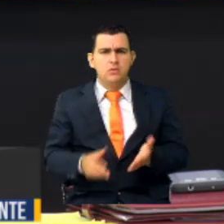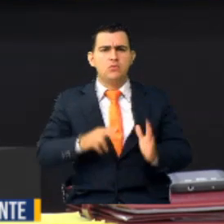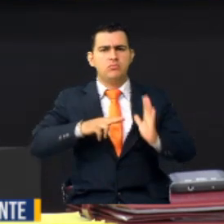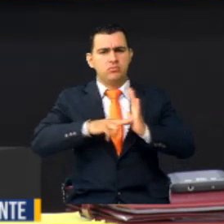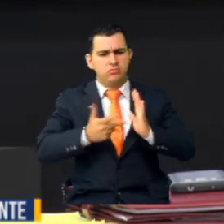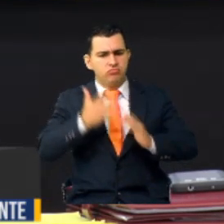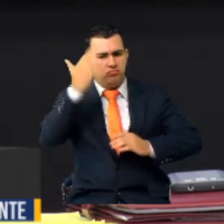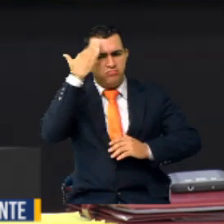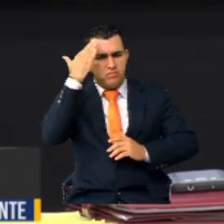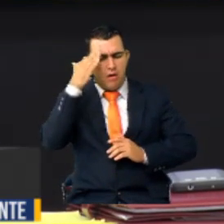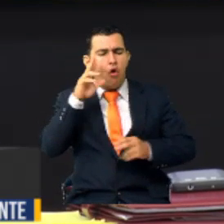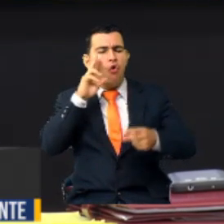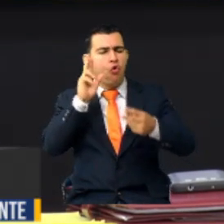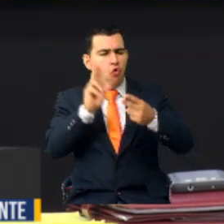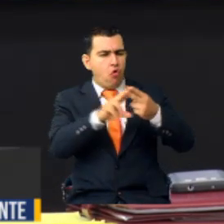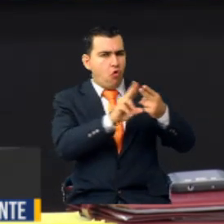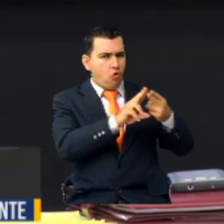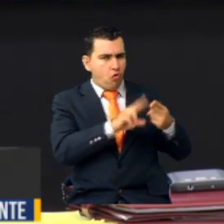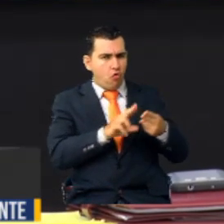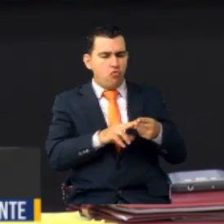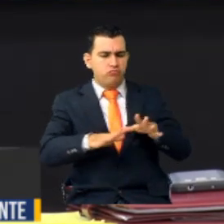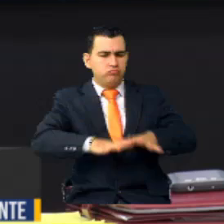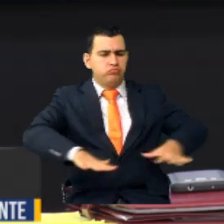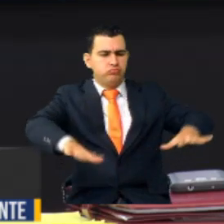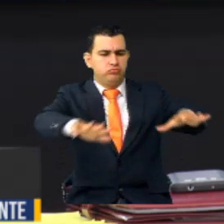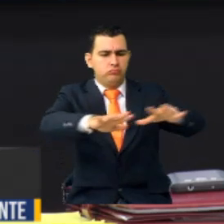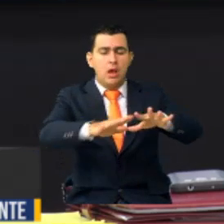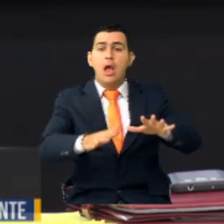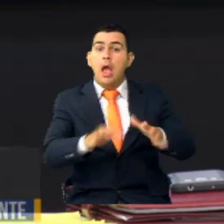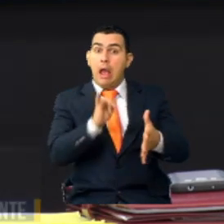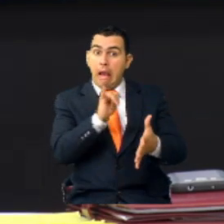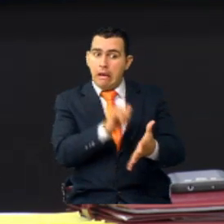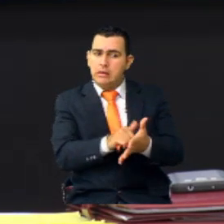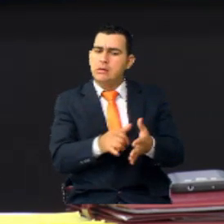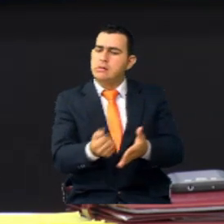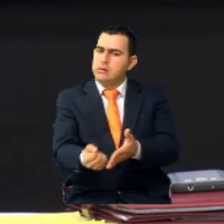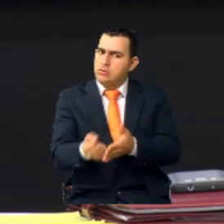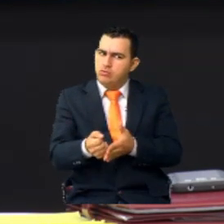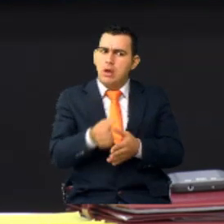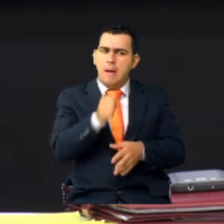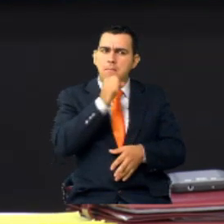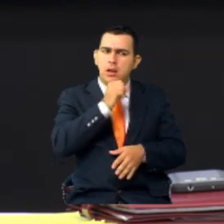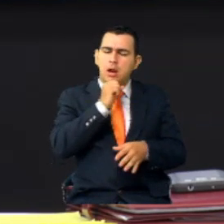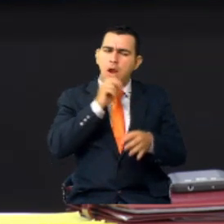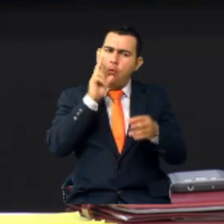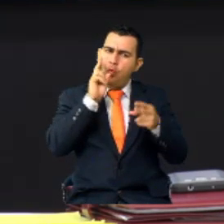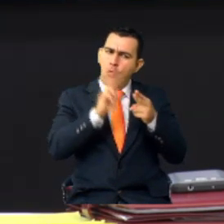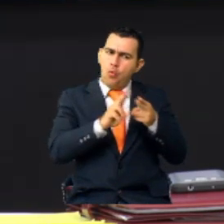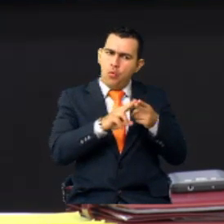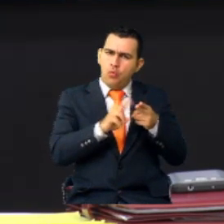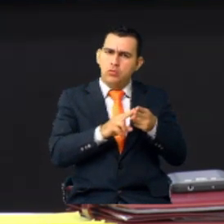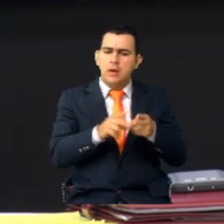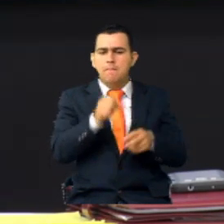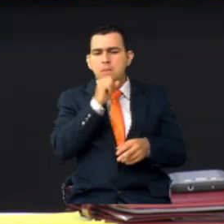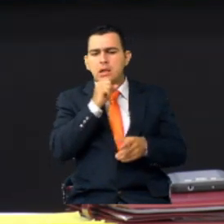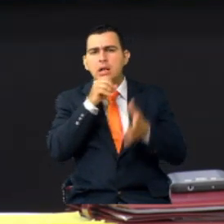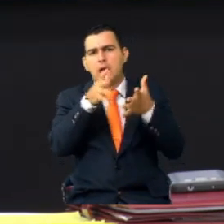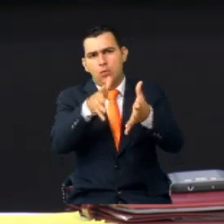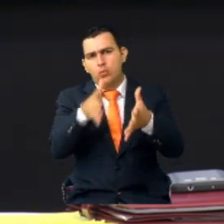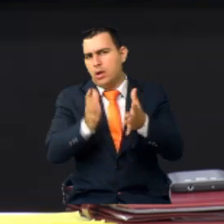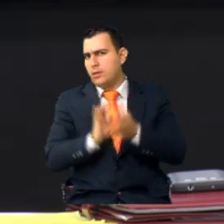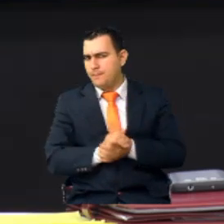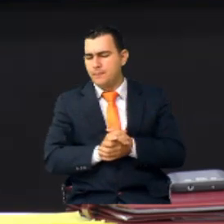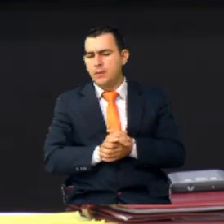cada una de las áreas, que me va a permitir llevar a Barranca Bermeja, a esa Barranca Bermeja educada para educar, de acuerdo al programa nacional del